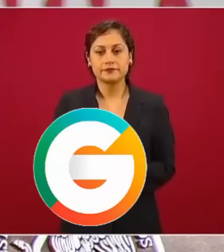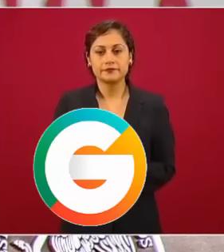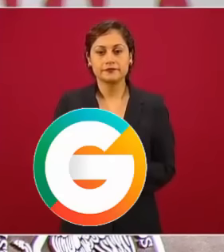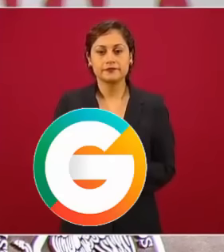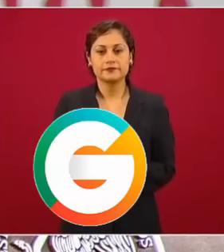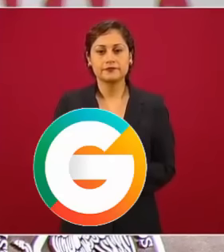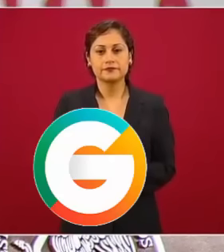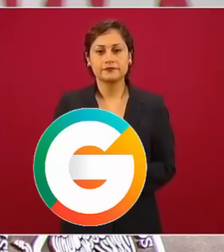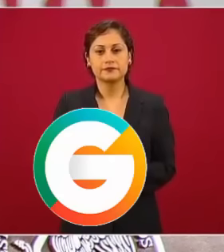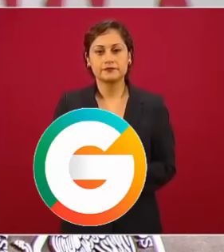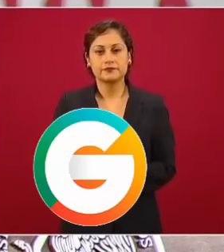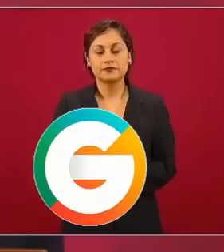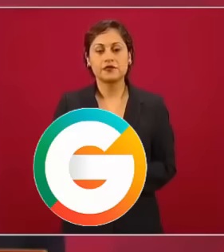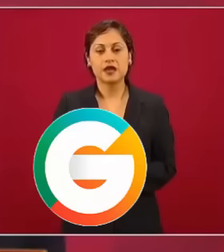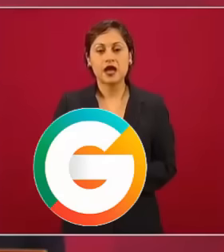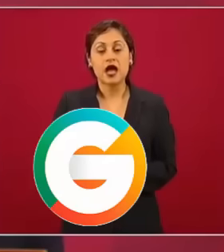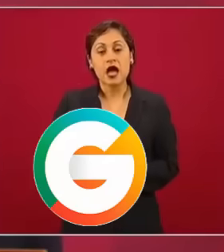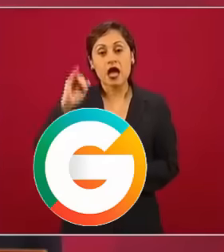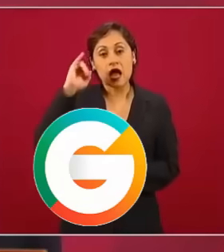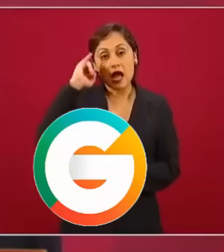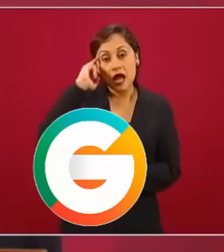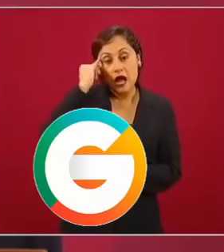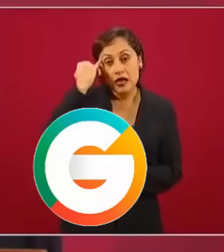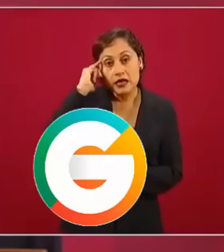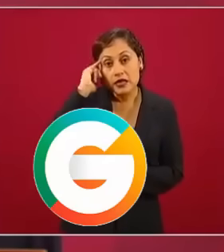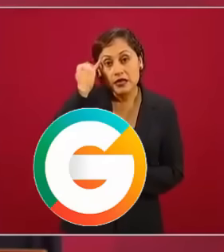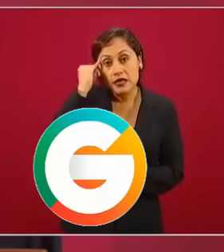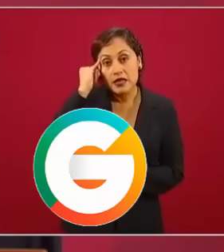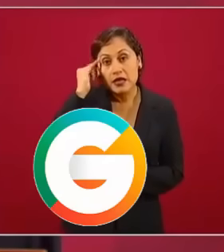al indio muerto.